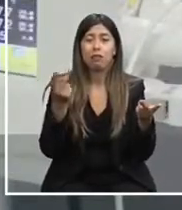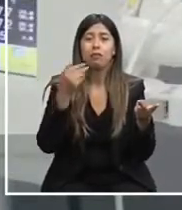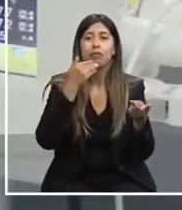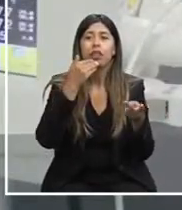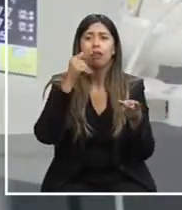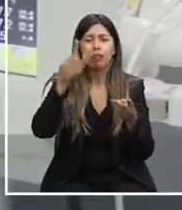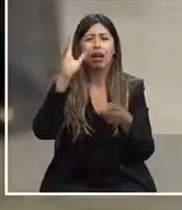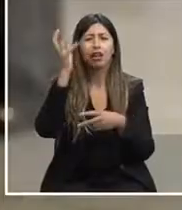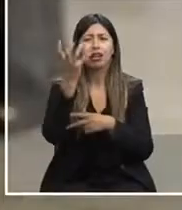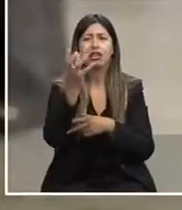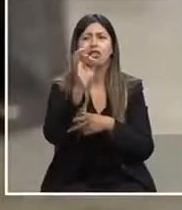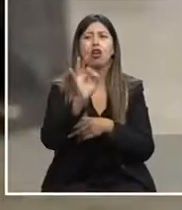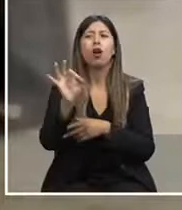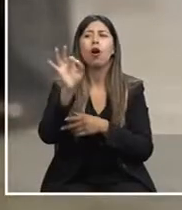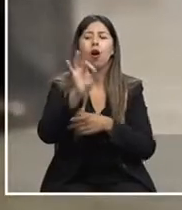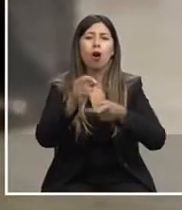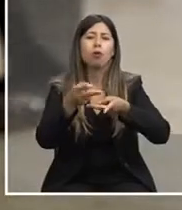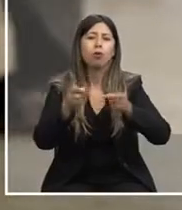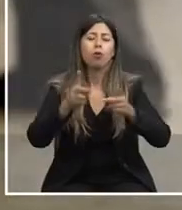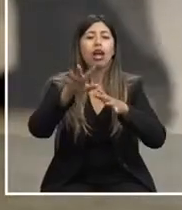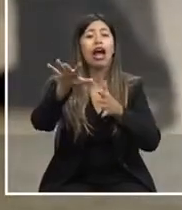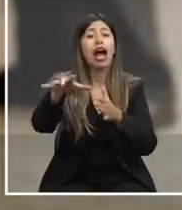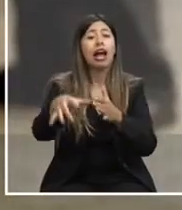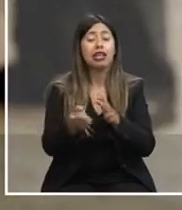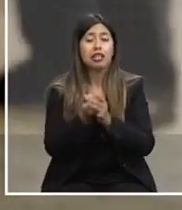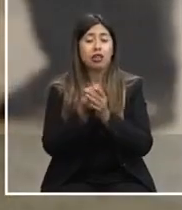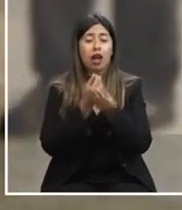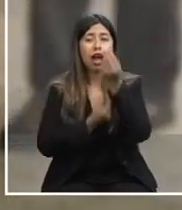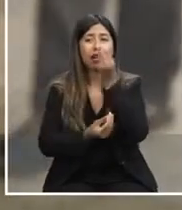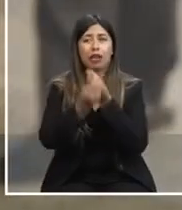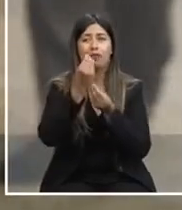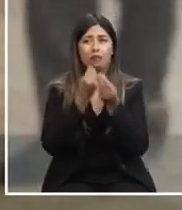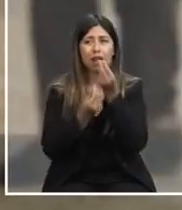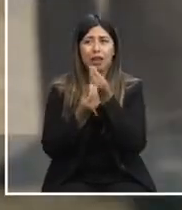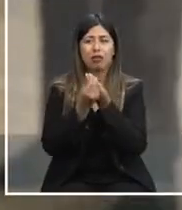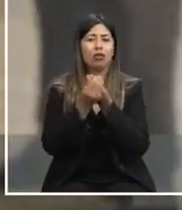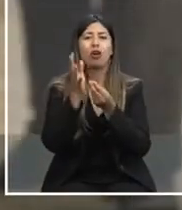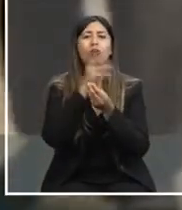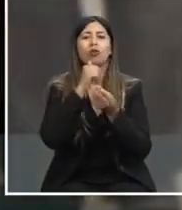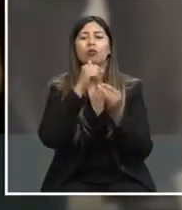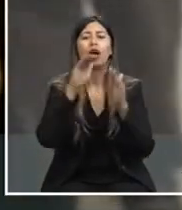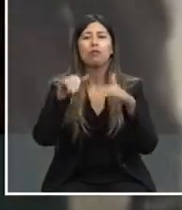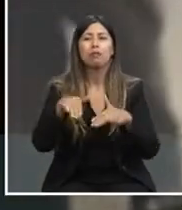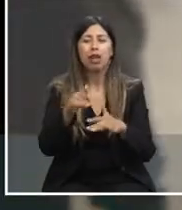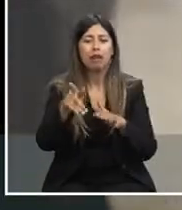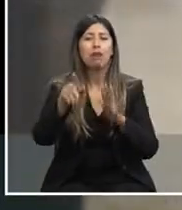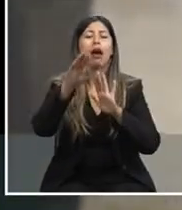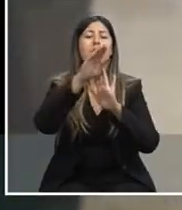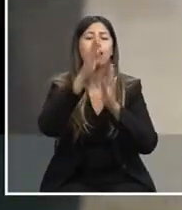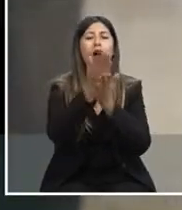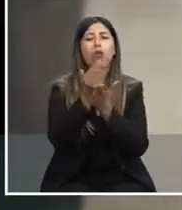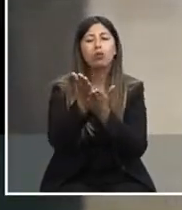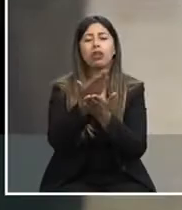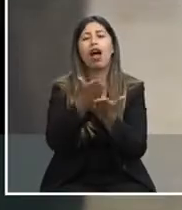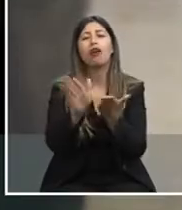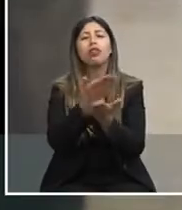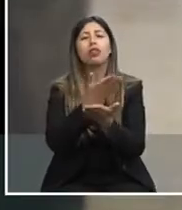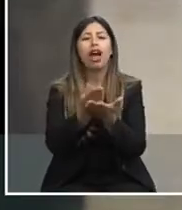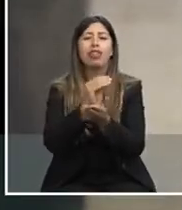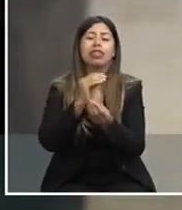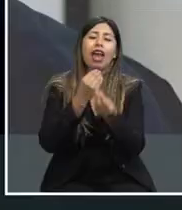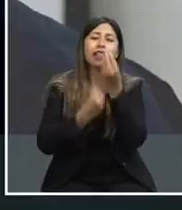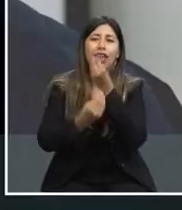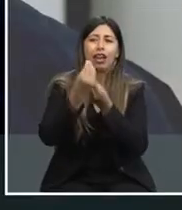climática, o las políticas públicas de adquisición de alimentos que no están alineadas con las mismas pautas dietéticas nacionales aprobadas por